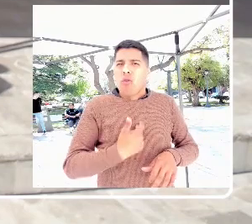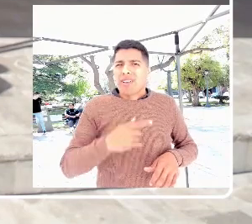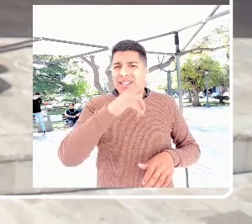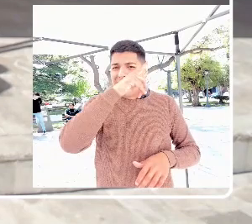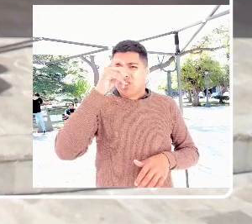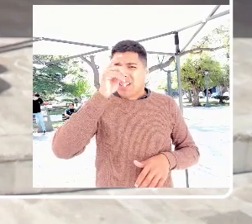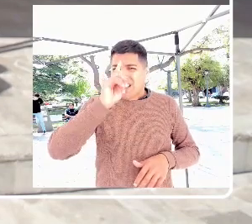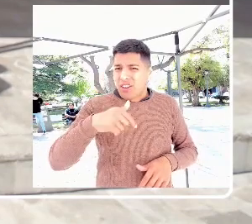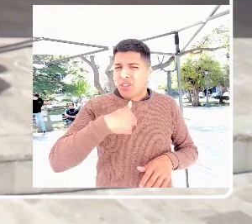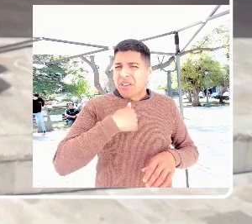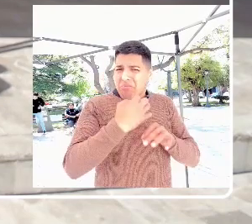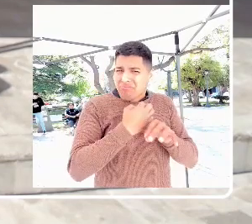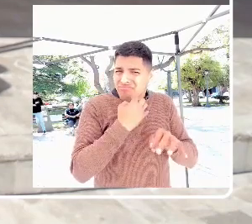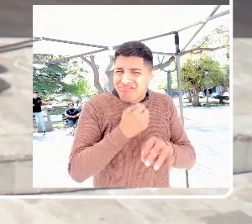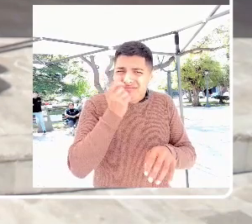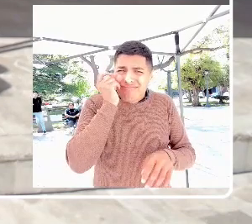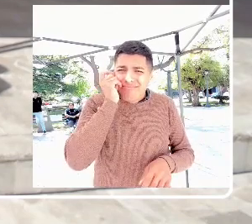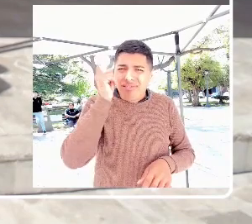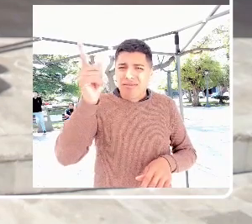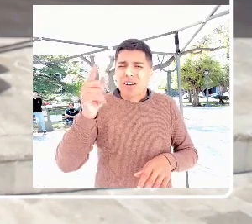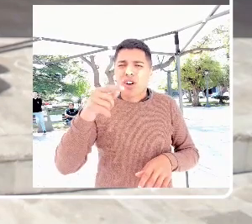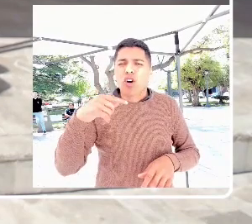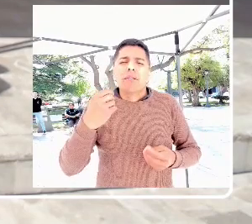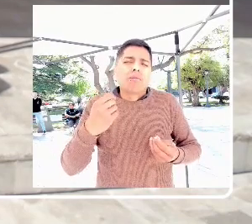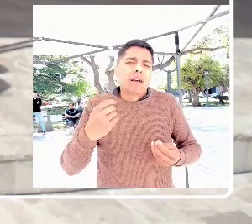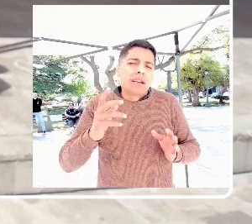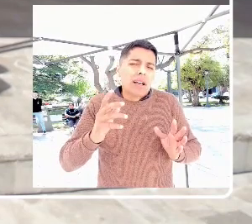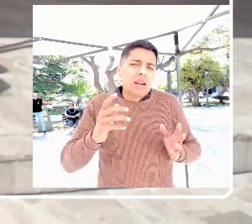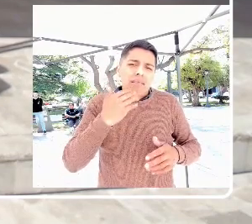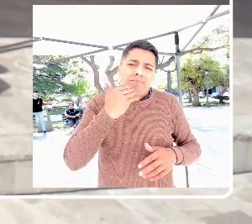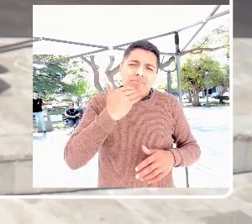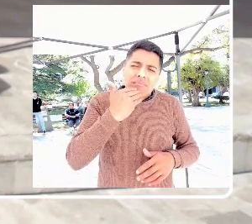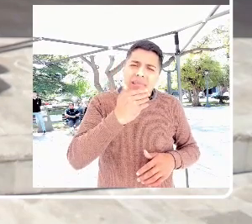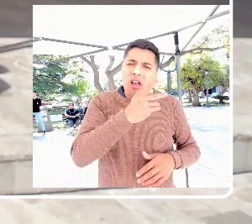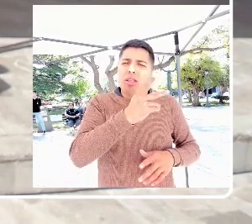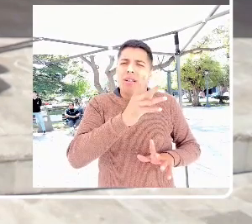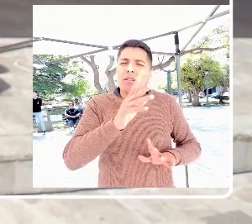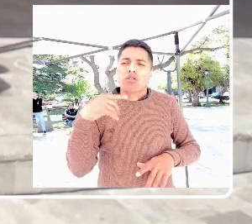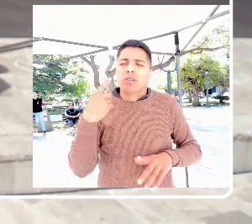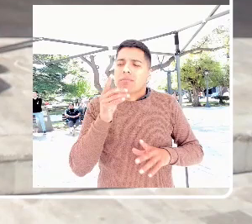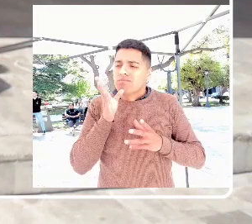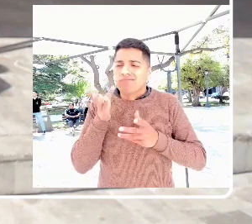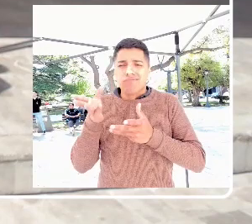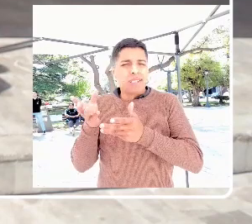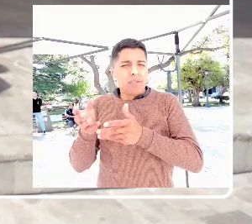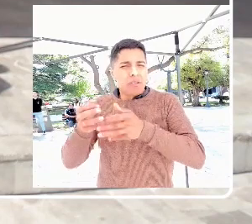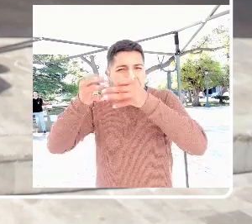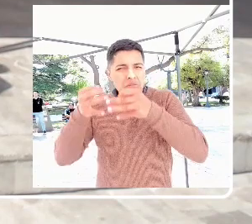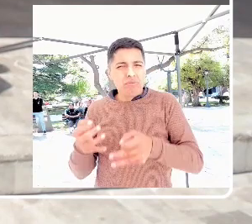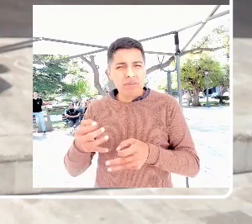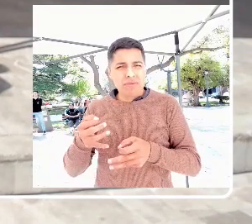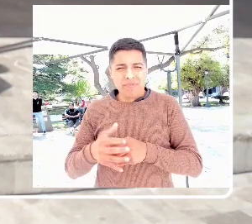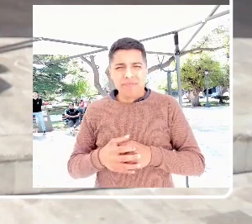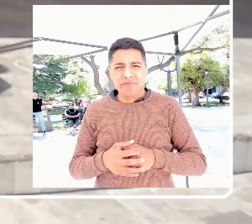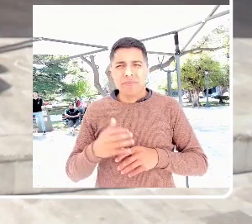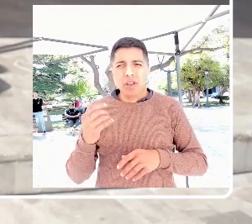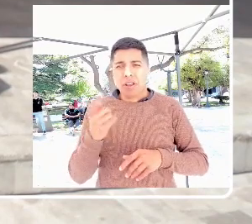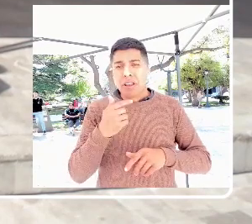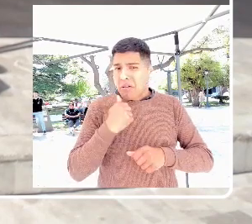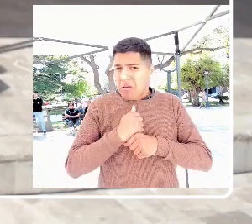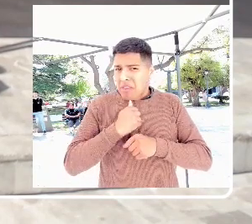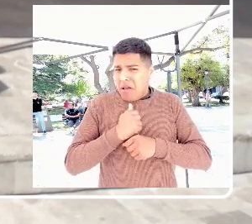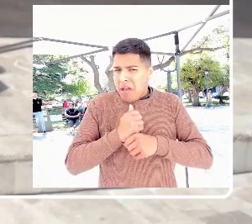nacional, y eso nos permite de alguna manera dar el servicio que hasta ahora hemos cumplido.